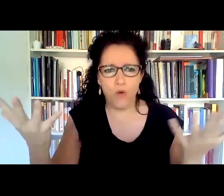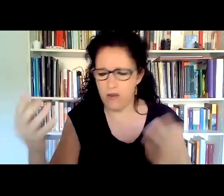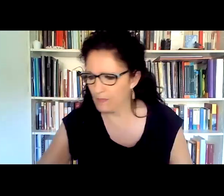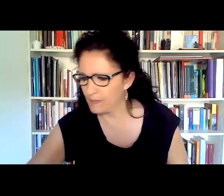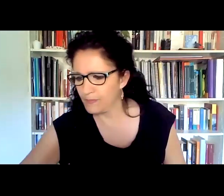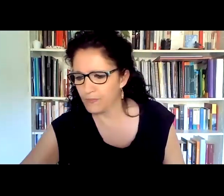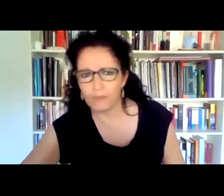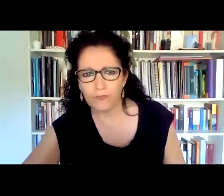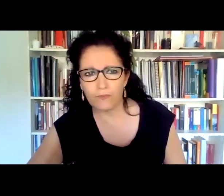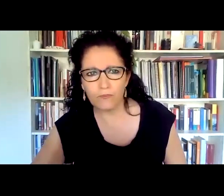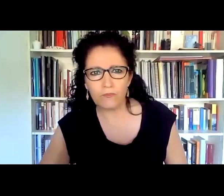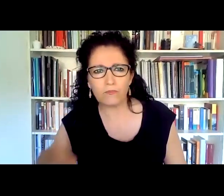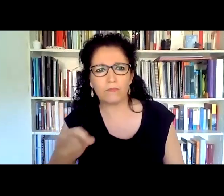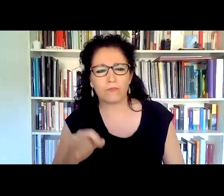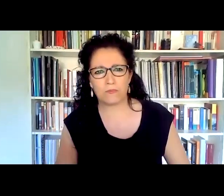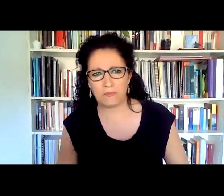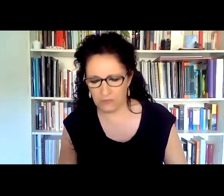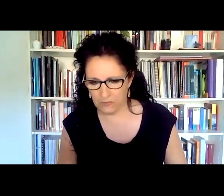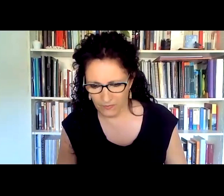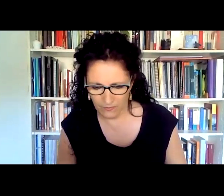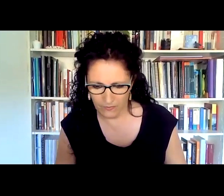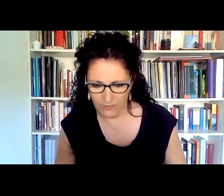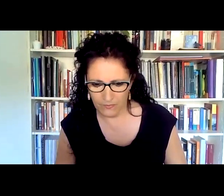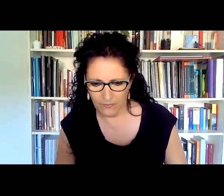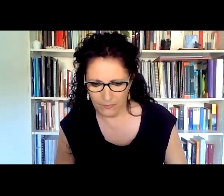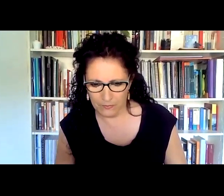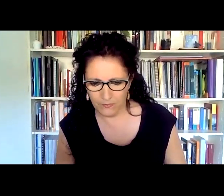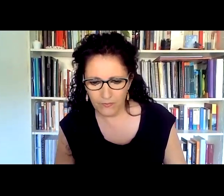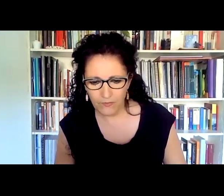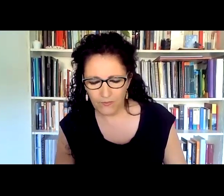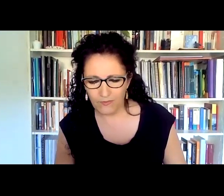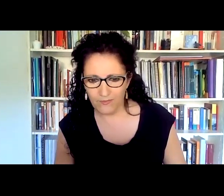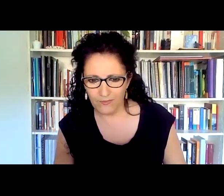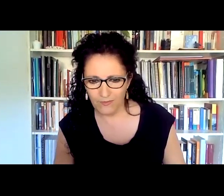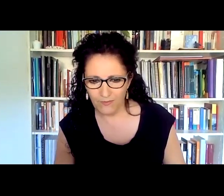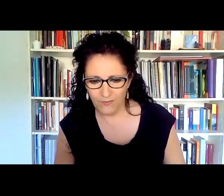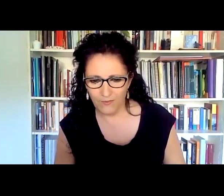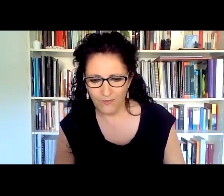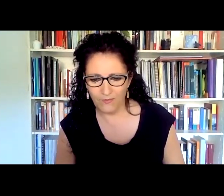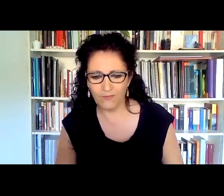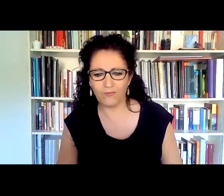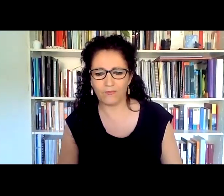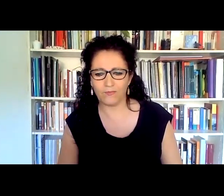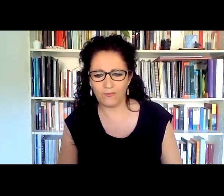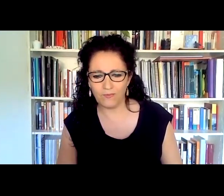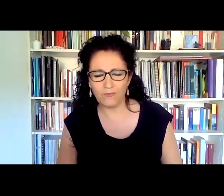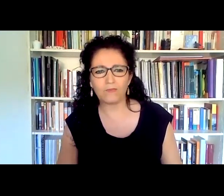Esta escala de vitalidad, lo que queríamos evaluar son los siguientes ítems.